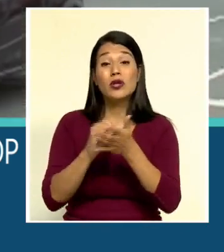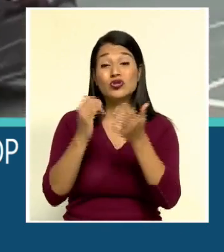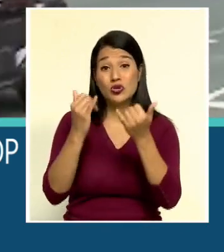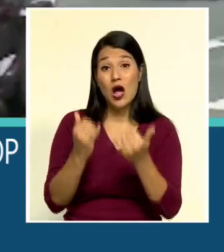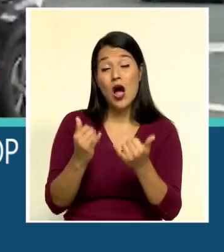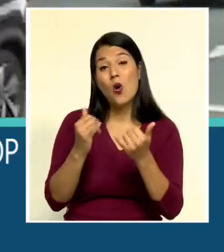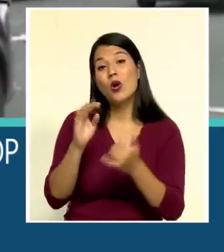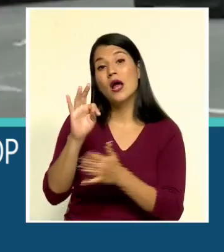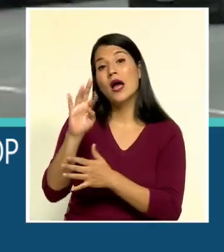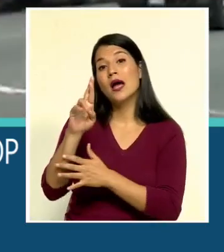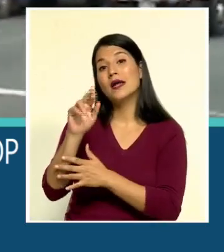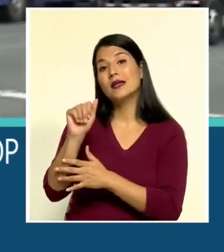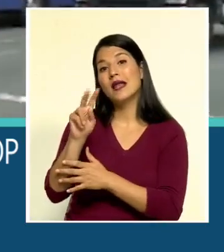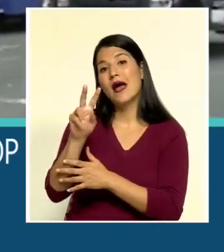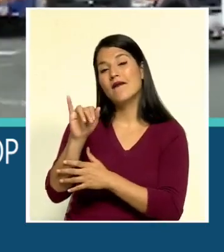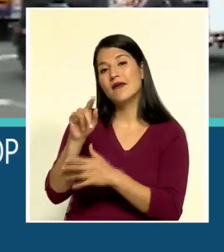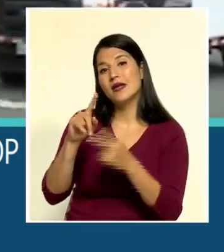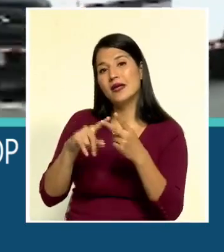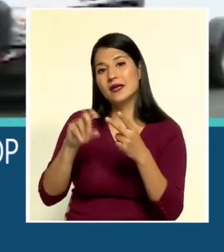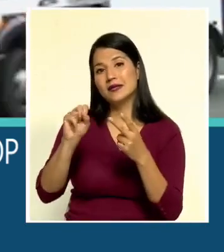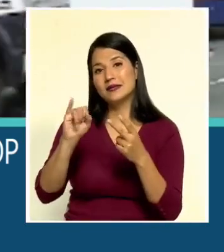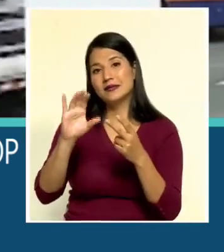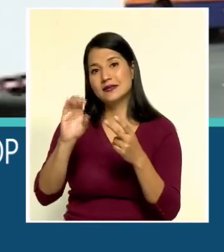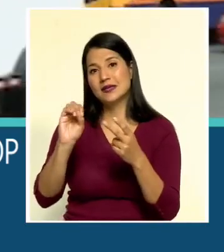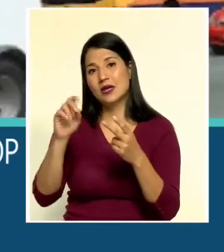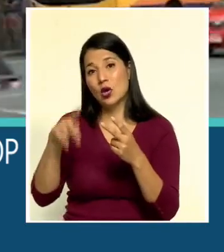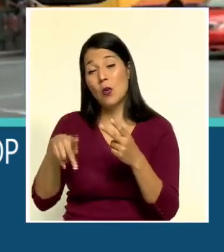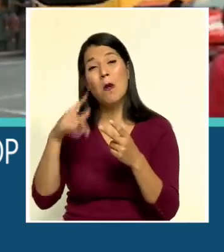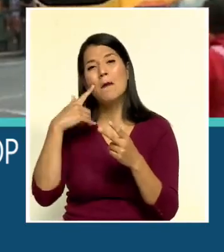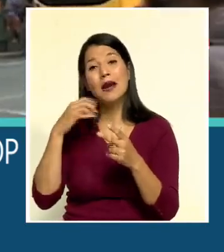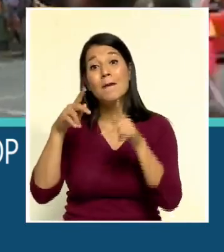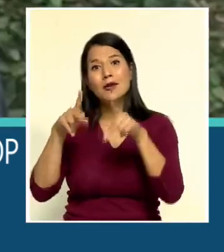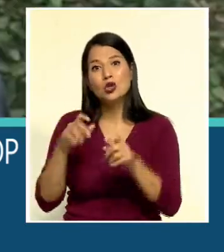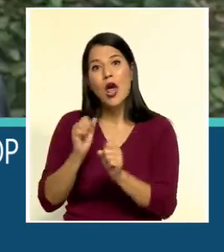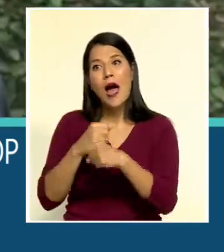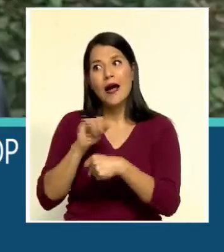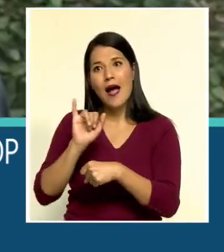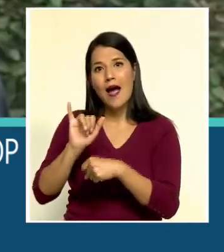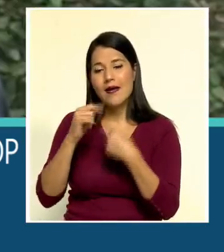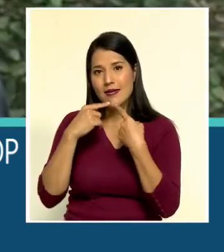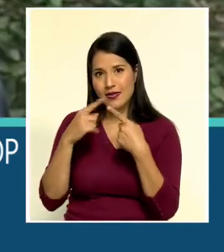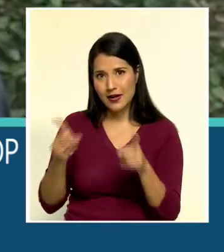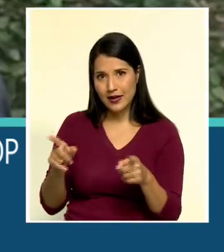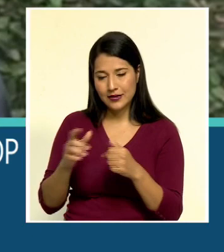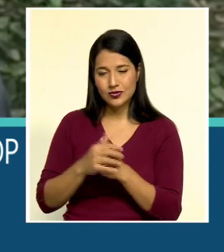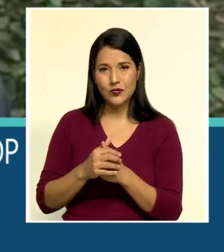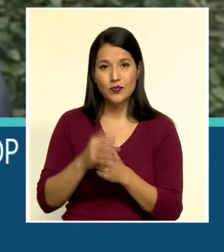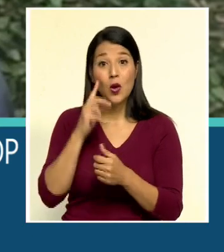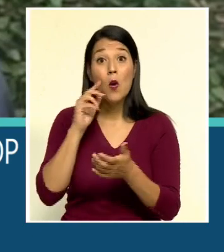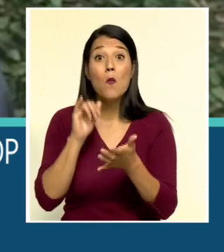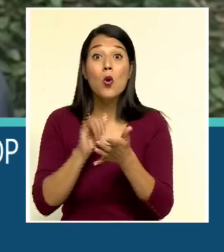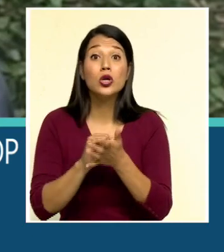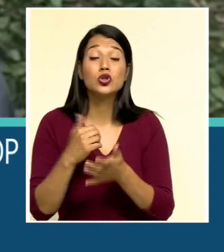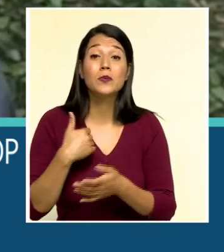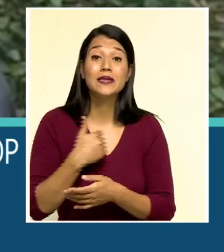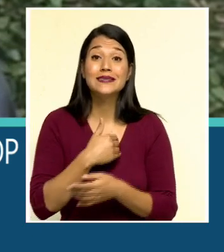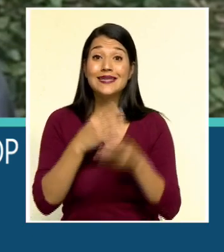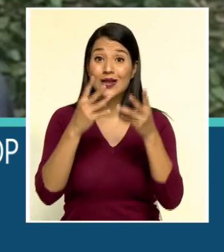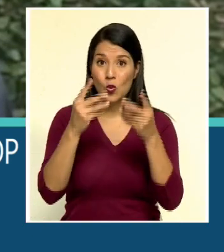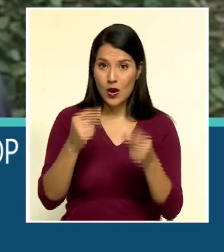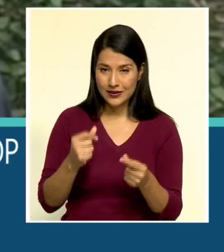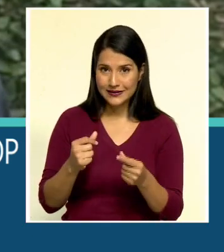y SICOP para que los contribuyentes realicen la declaración correspondiente. Para esto, Hacienda ha dispuesto un método